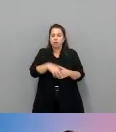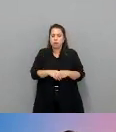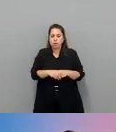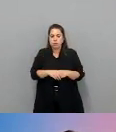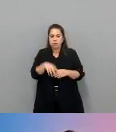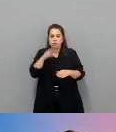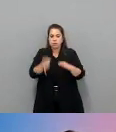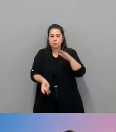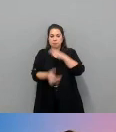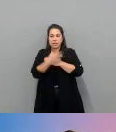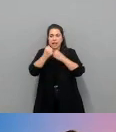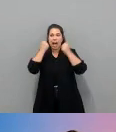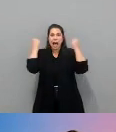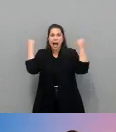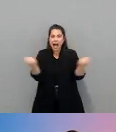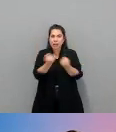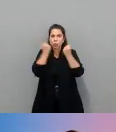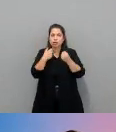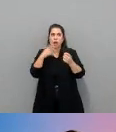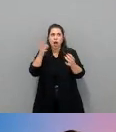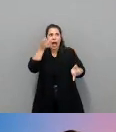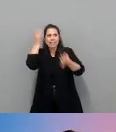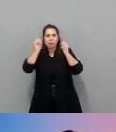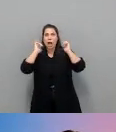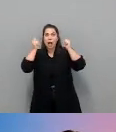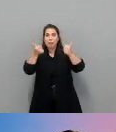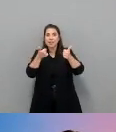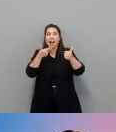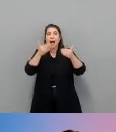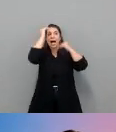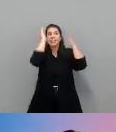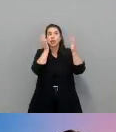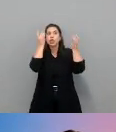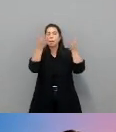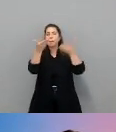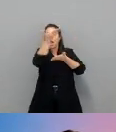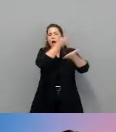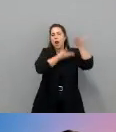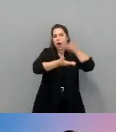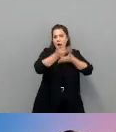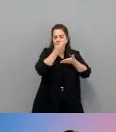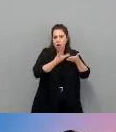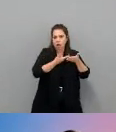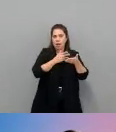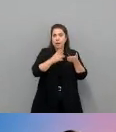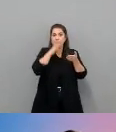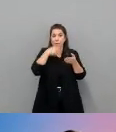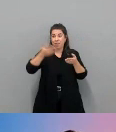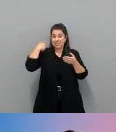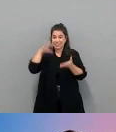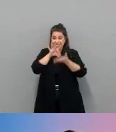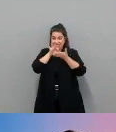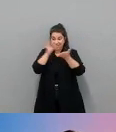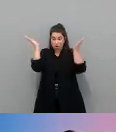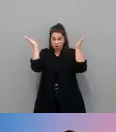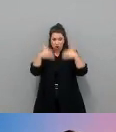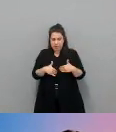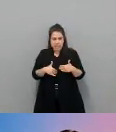actuaciones y sus primeras actividades con servicios de atención temprana. Porque cuando no existía este servicio a